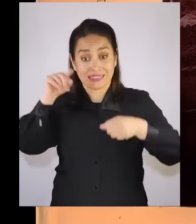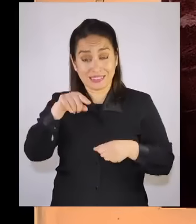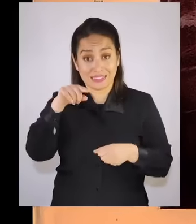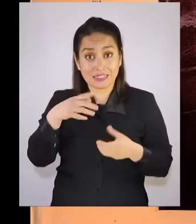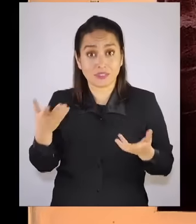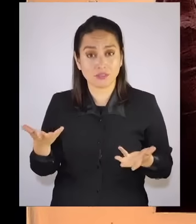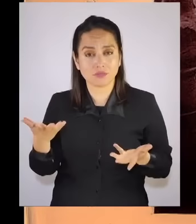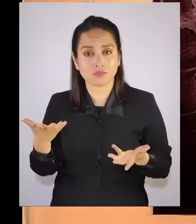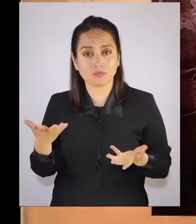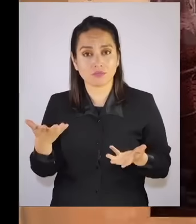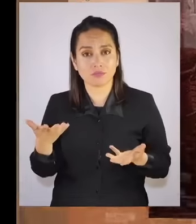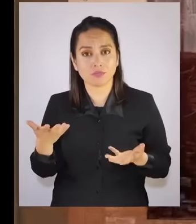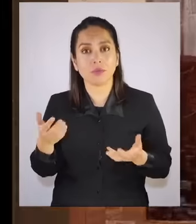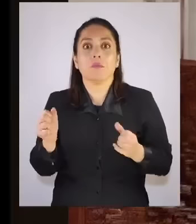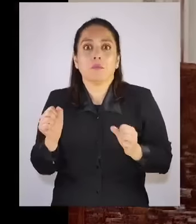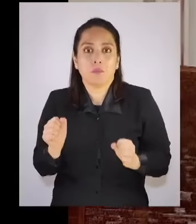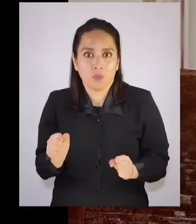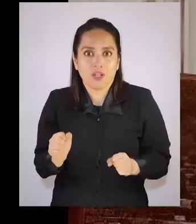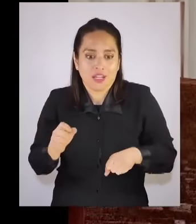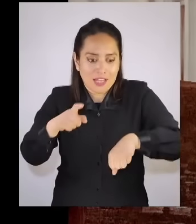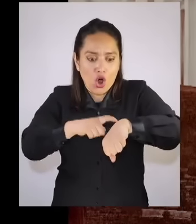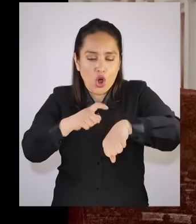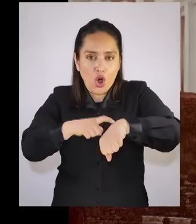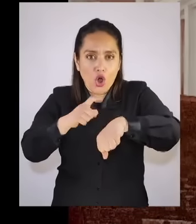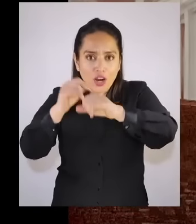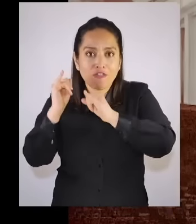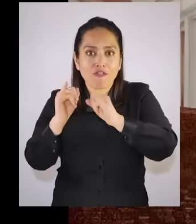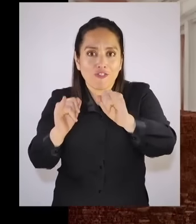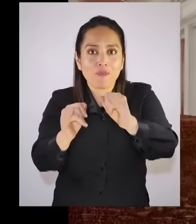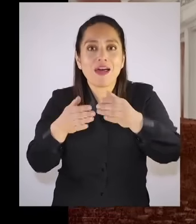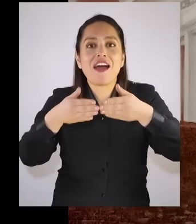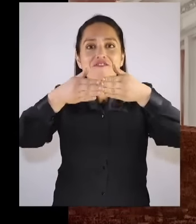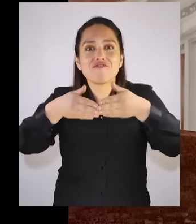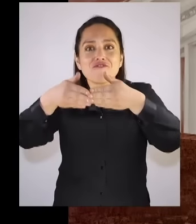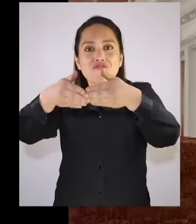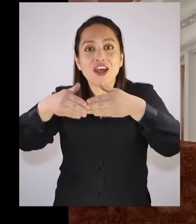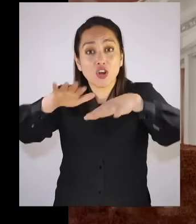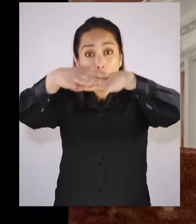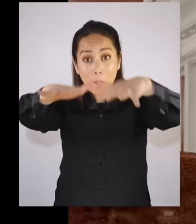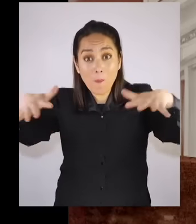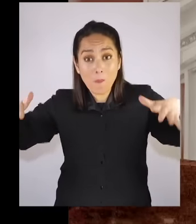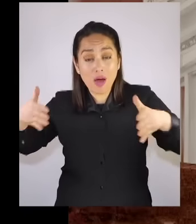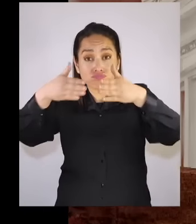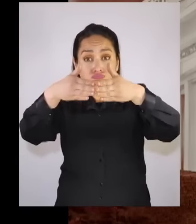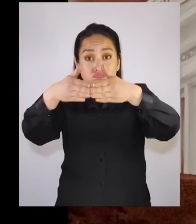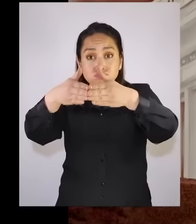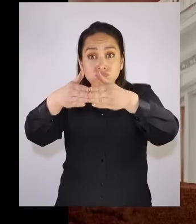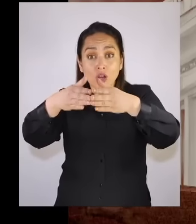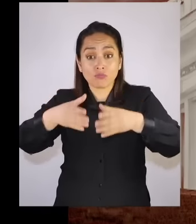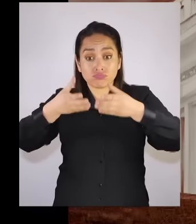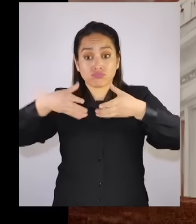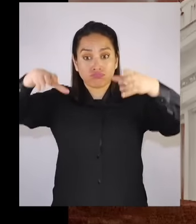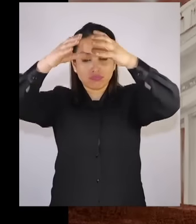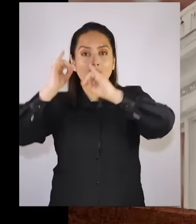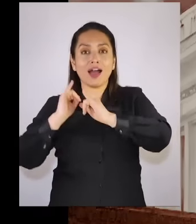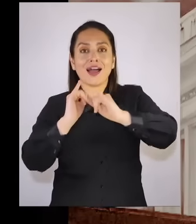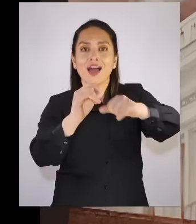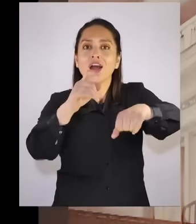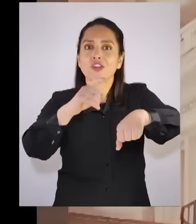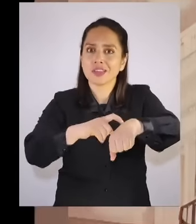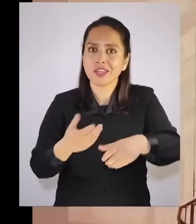instrumento se podía dar literalmente dar la hora a los barcos que estaban en la bahía. Este instrumento tan, por así